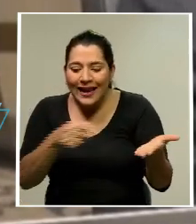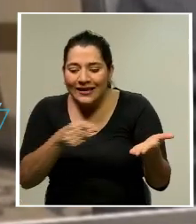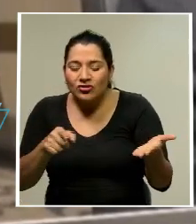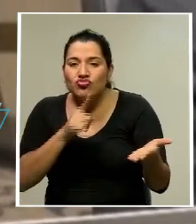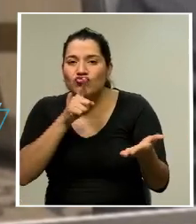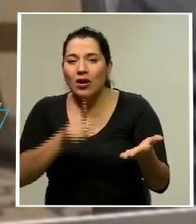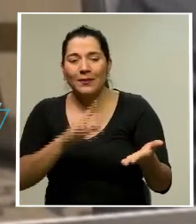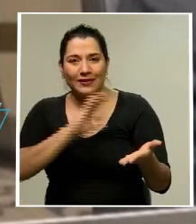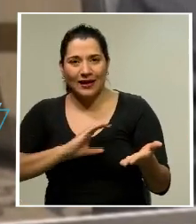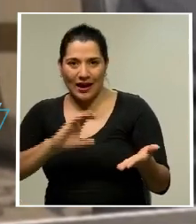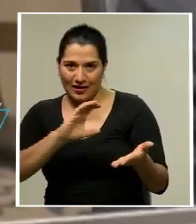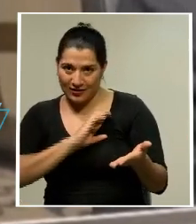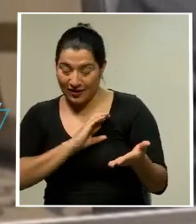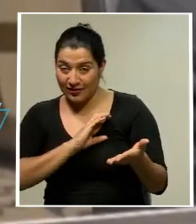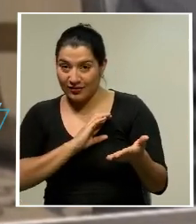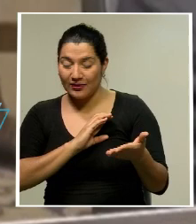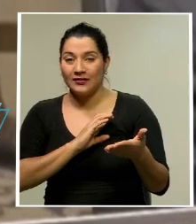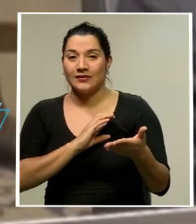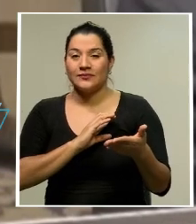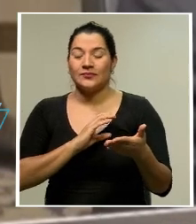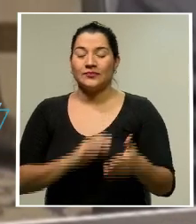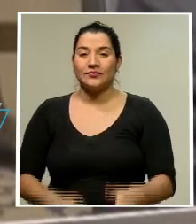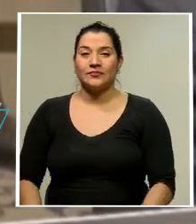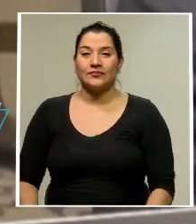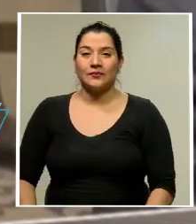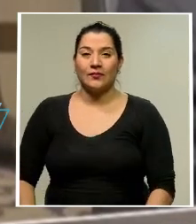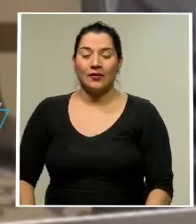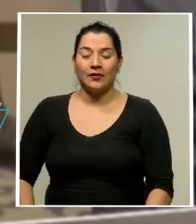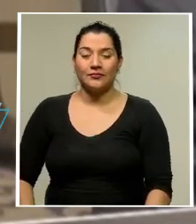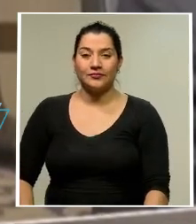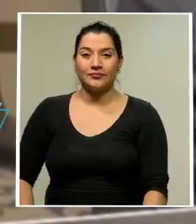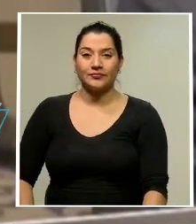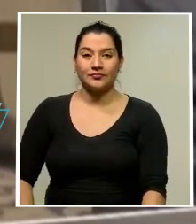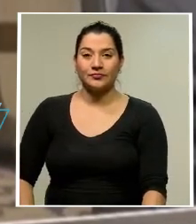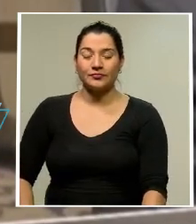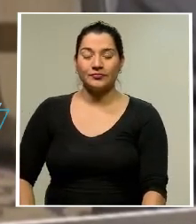de verificar la calidad de las obras, ¿no?